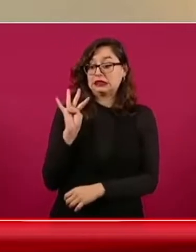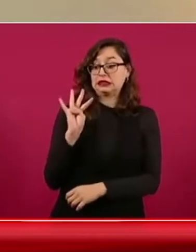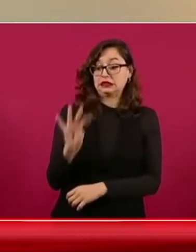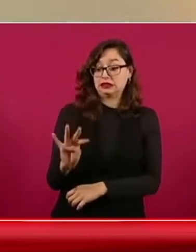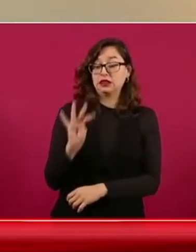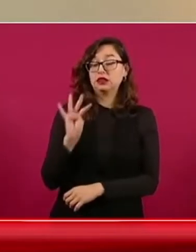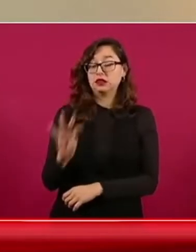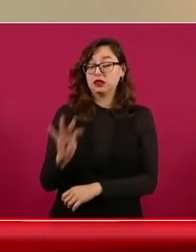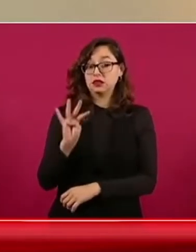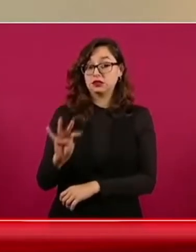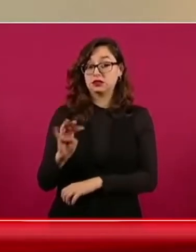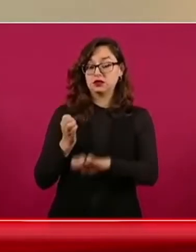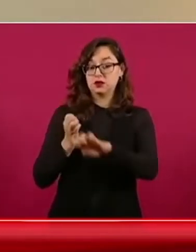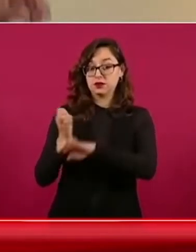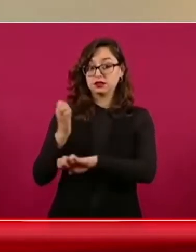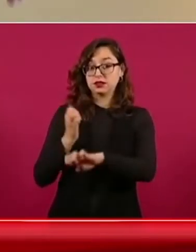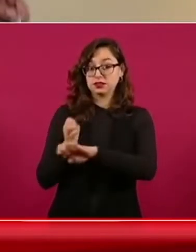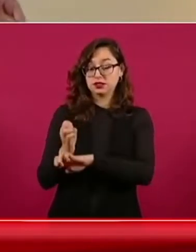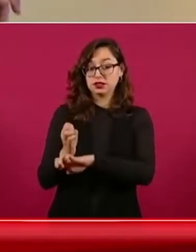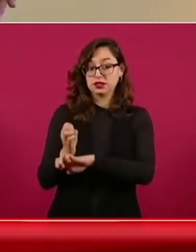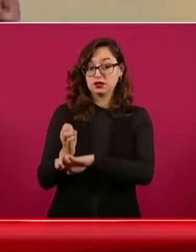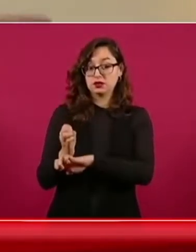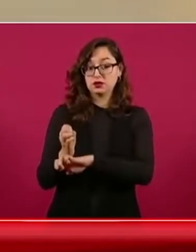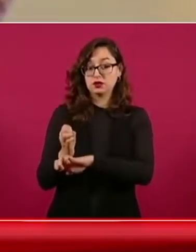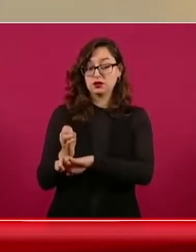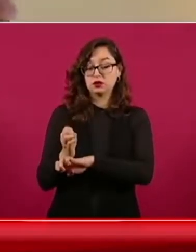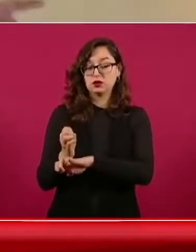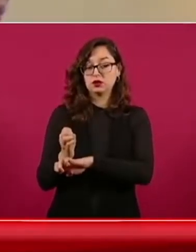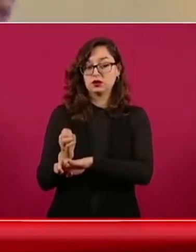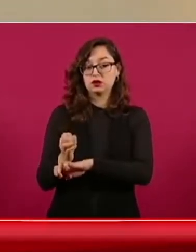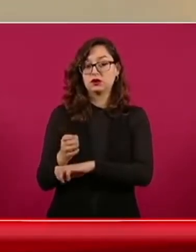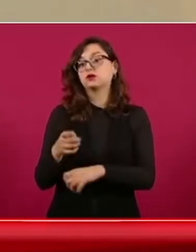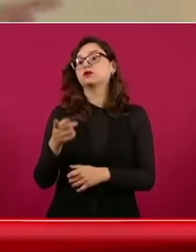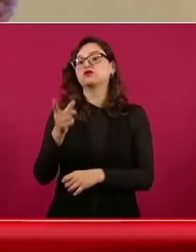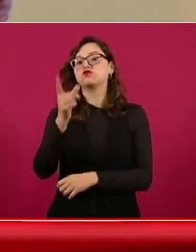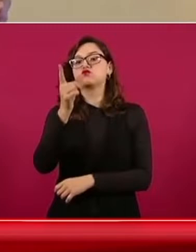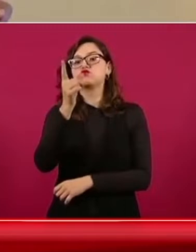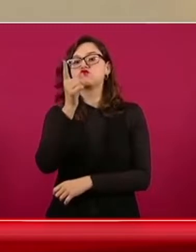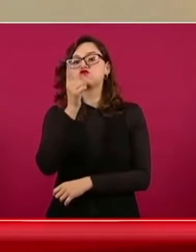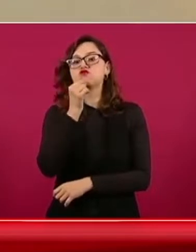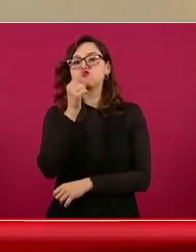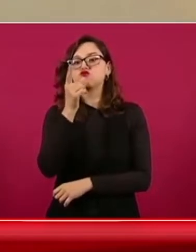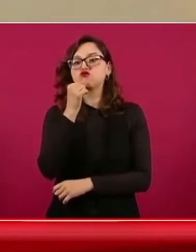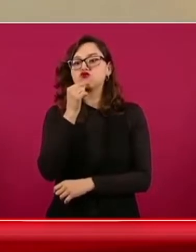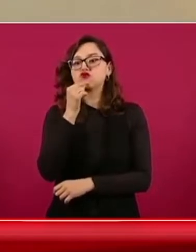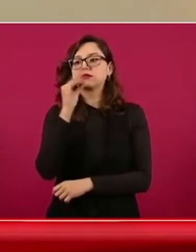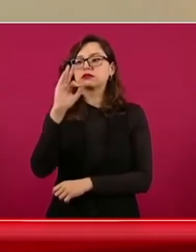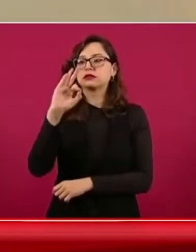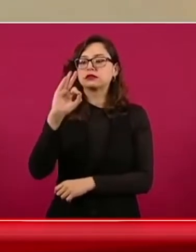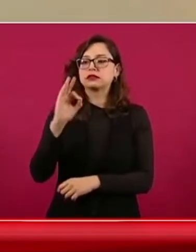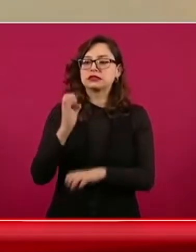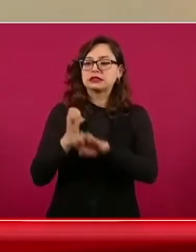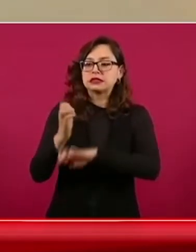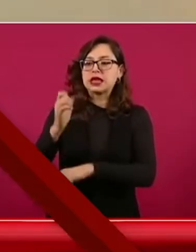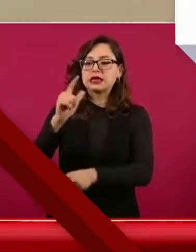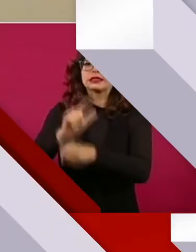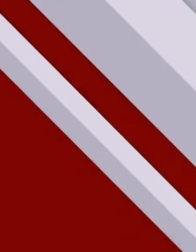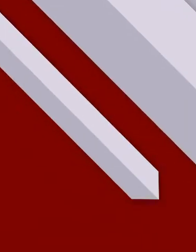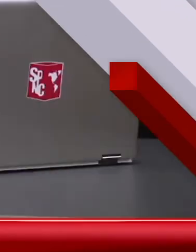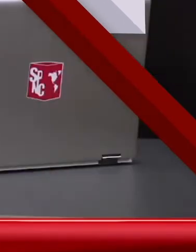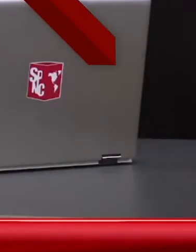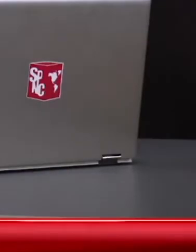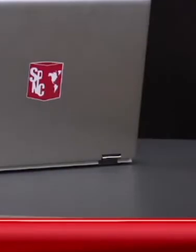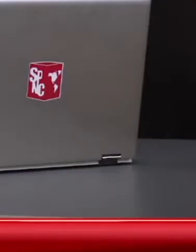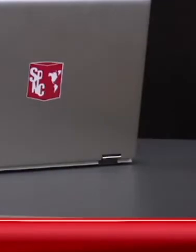del país en donde hay más elementos de la Guardia Nacional que policías